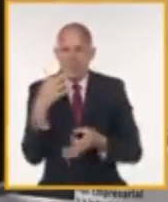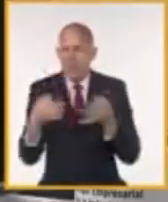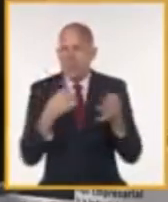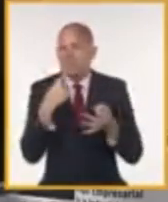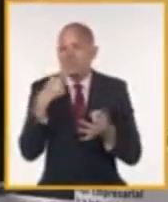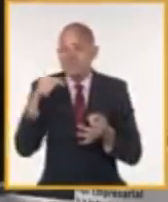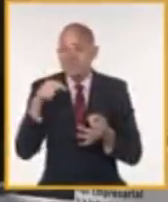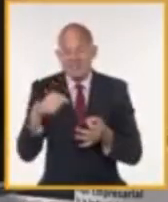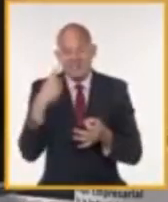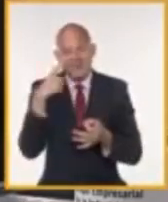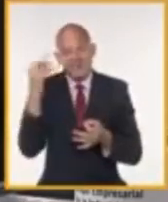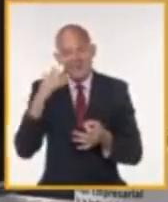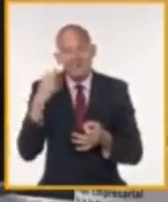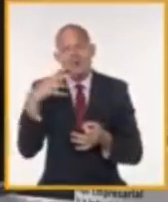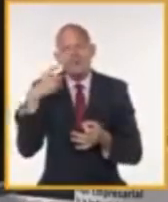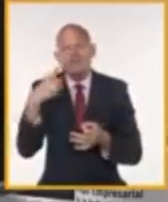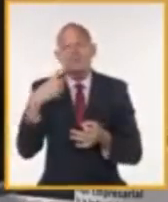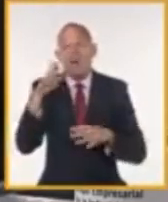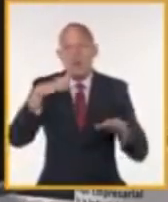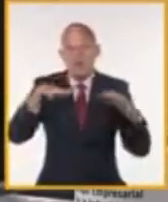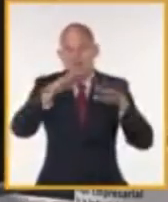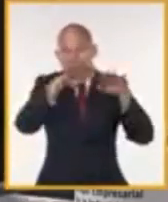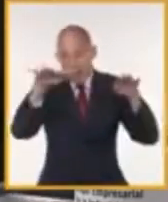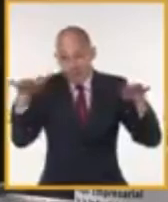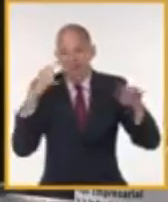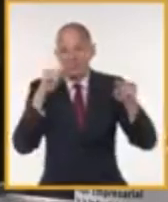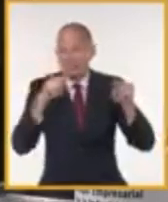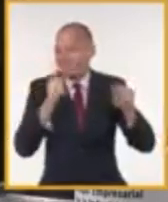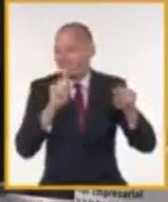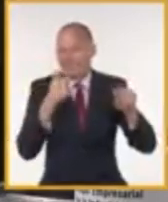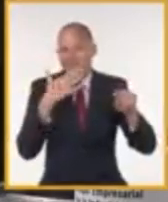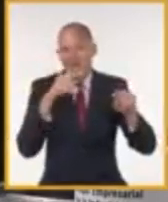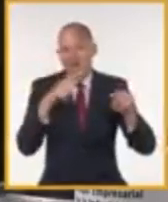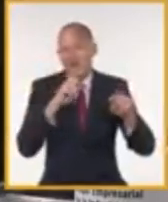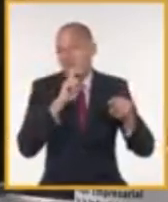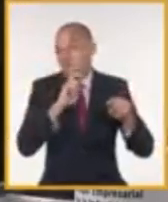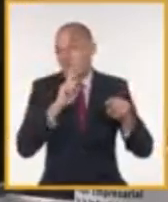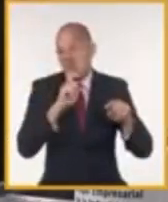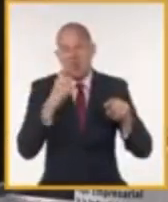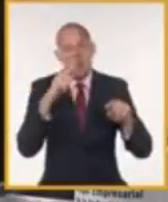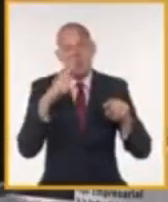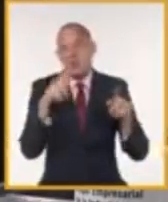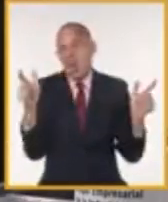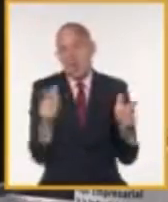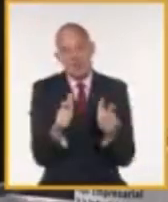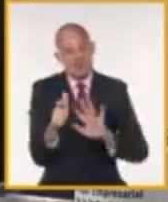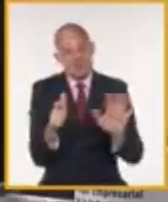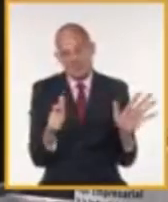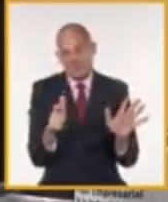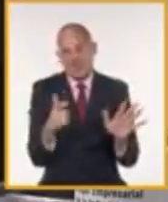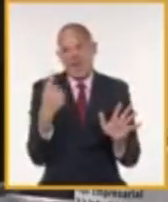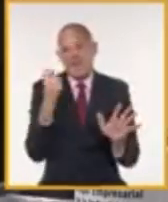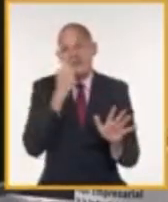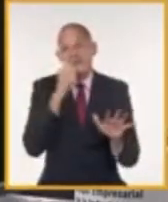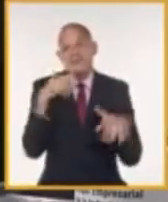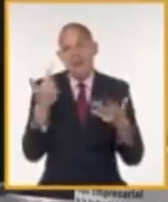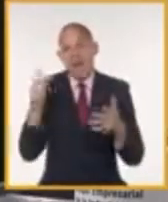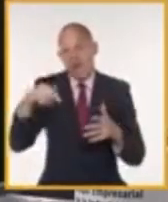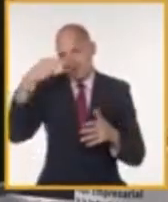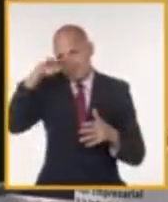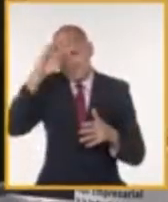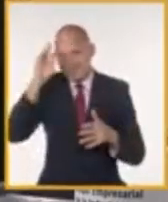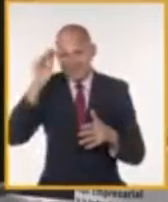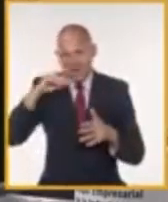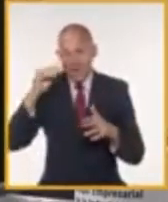está el potencial, el mayor potencial de la actividad pesquera si queremos incrementar los productos pesqueros. Pues entonces se impone